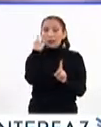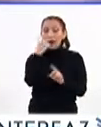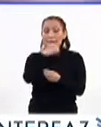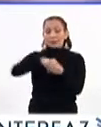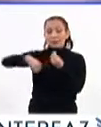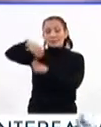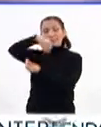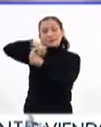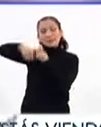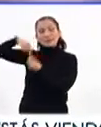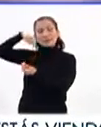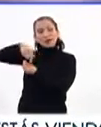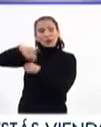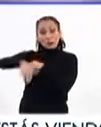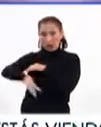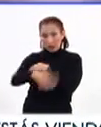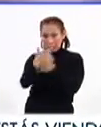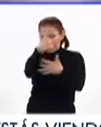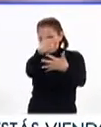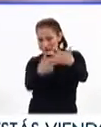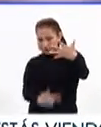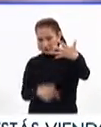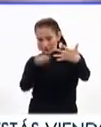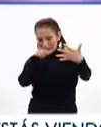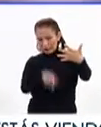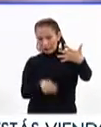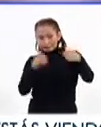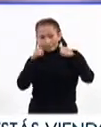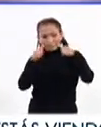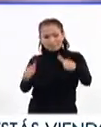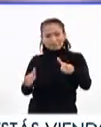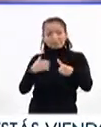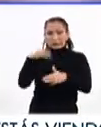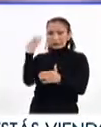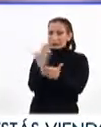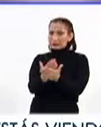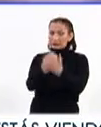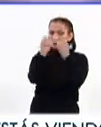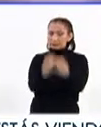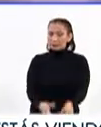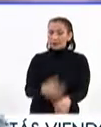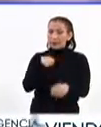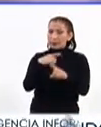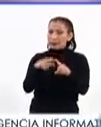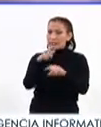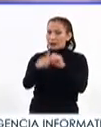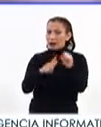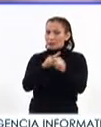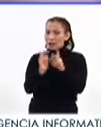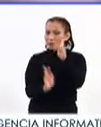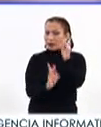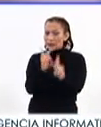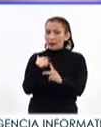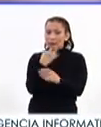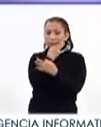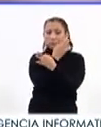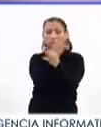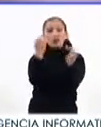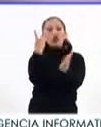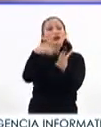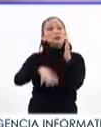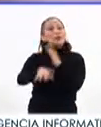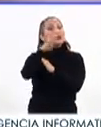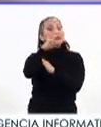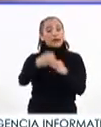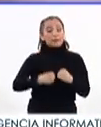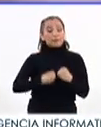Desarrollo Sostenible número 15 se centra en detener la pérdida de biodiversidad. La campaña de este 2019